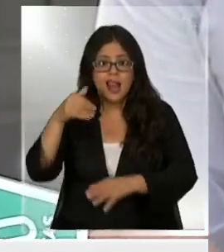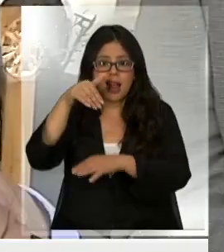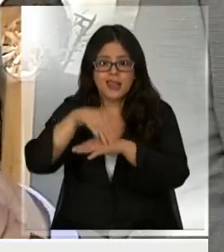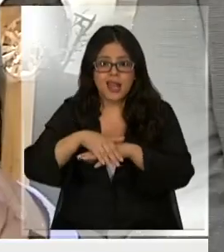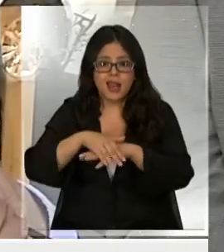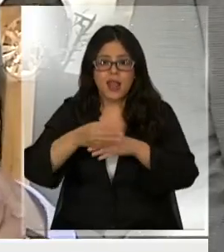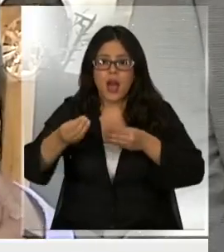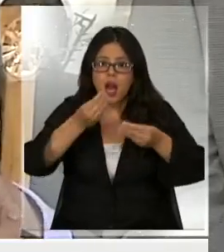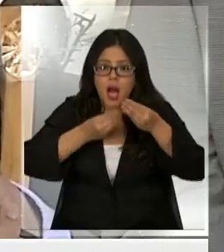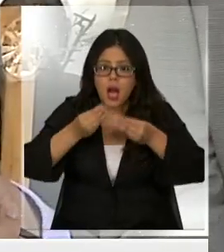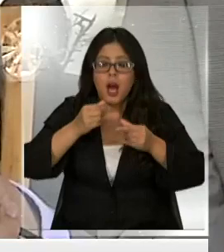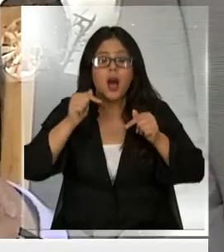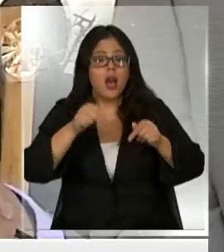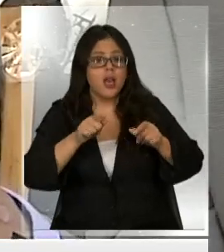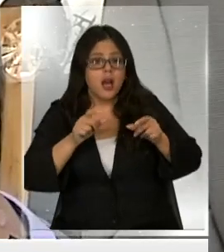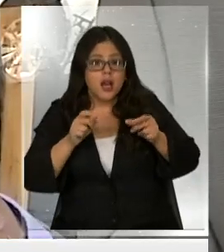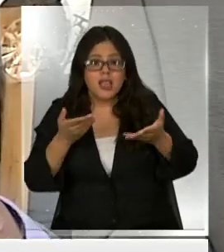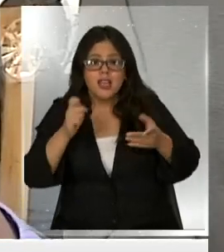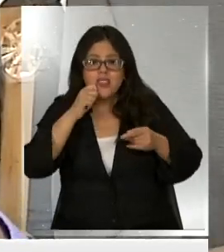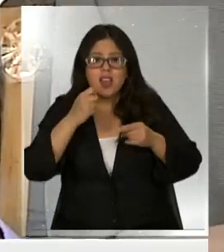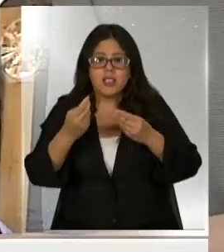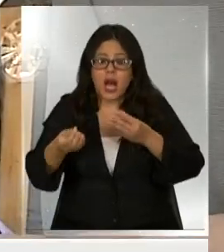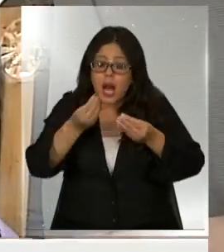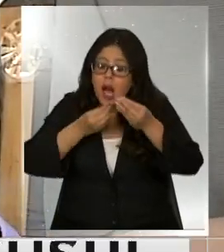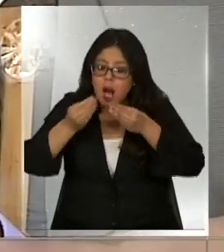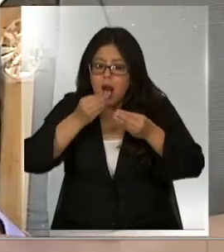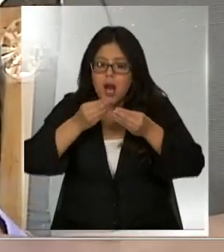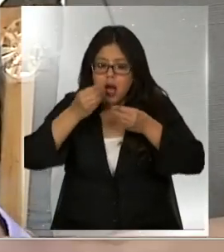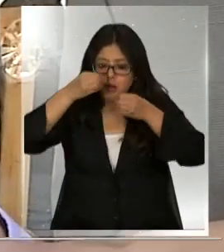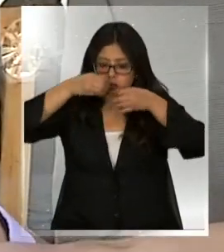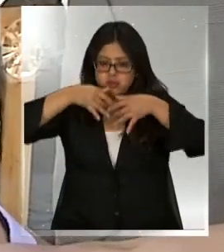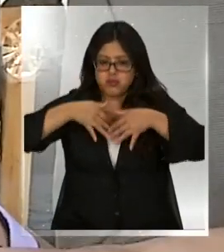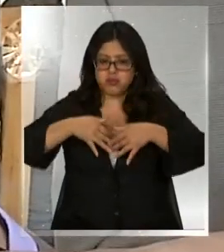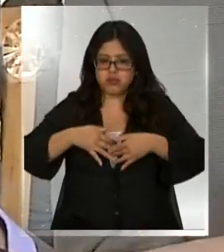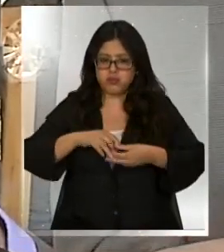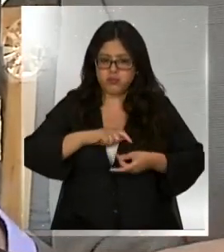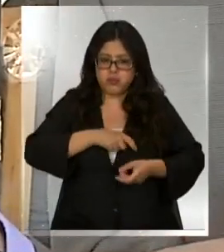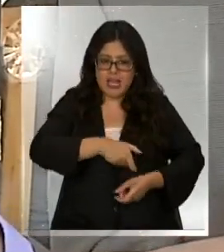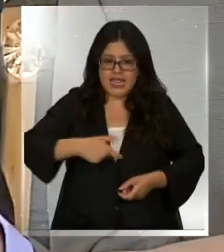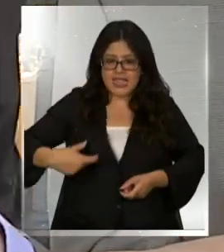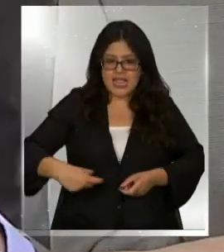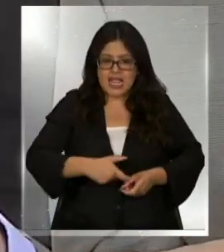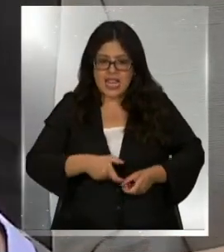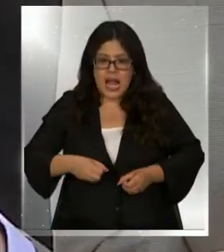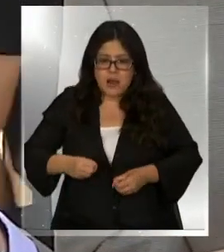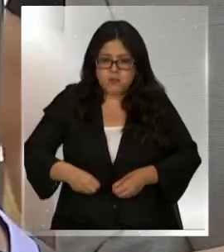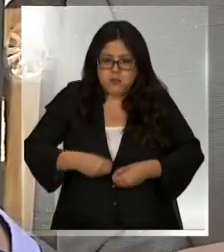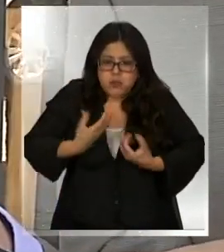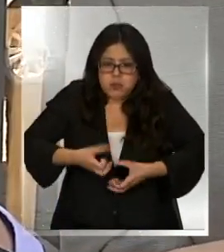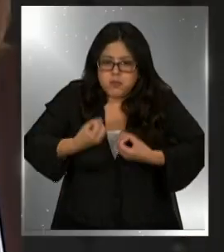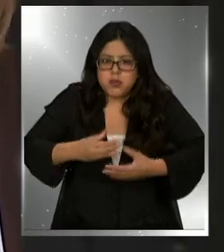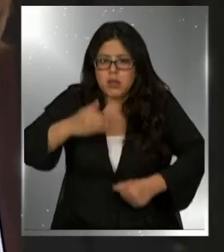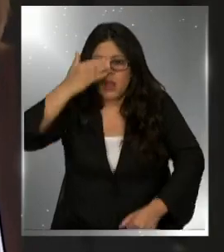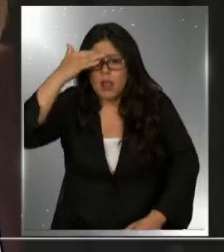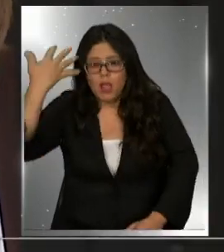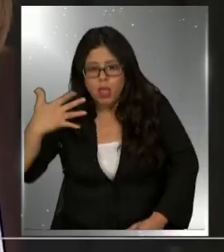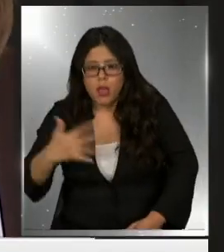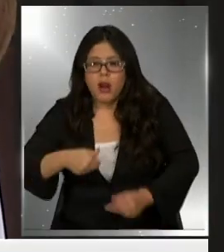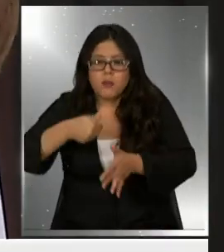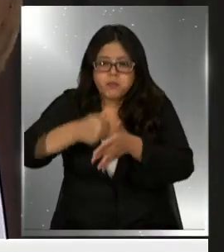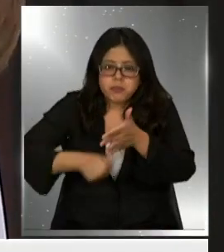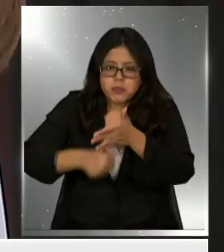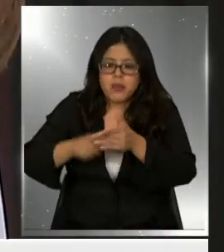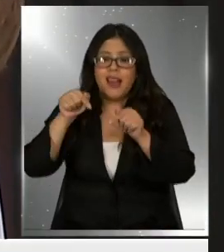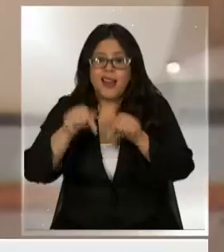tarde. Esta bacteria produce cuadros gastrointestinales que pueden ser de leves, moderados a graves, vómitos, diarrea, fiebre. A este brote